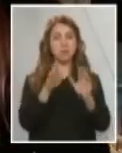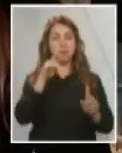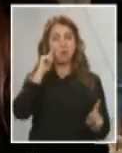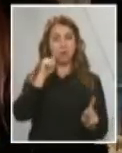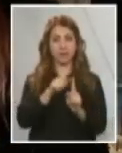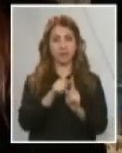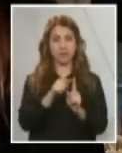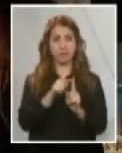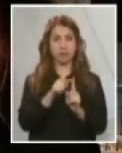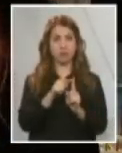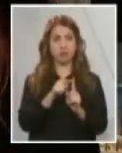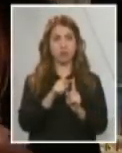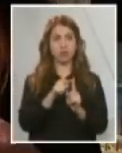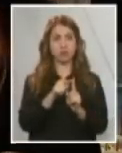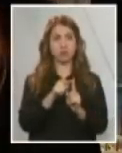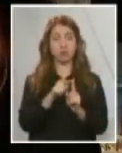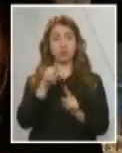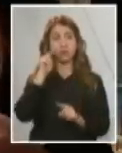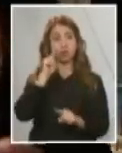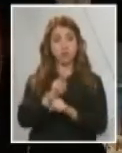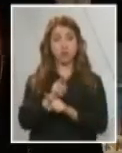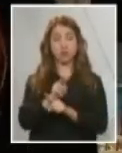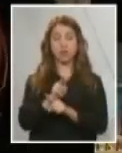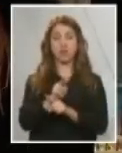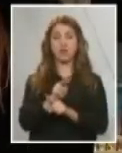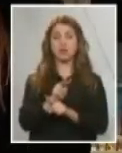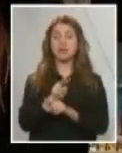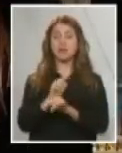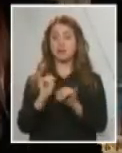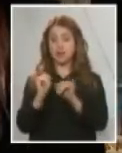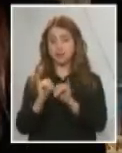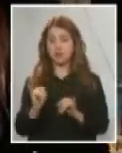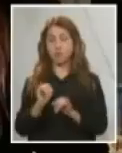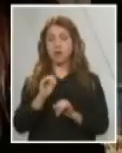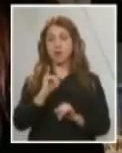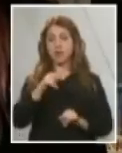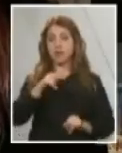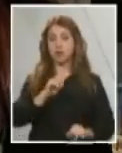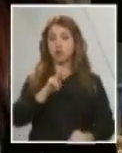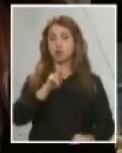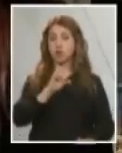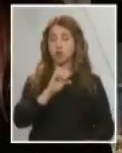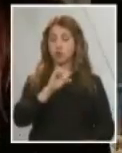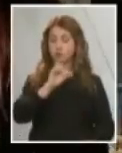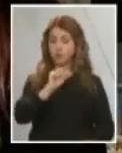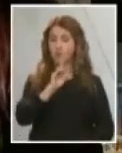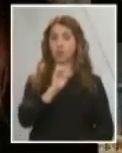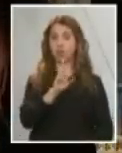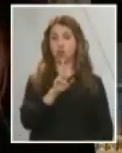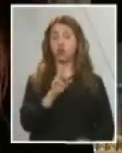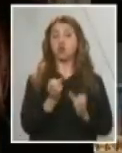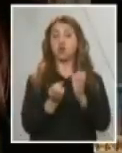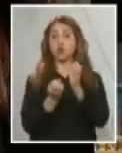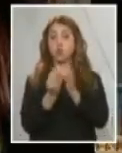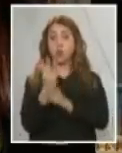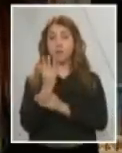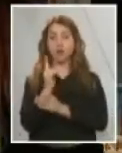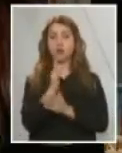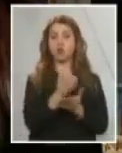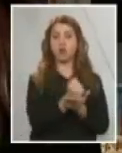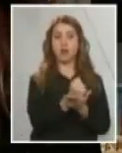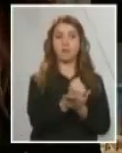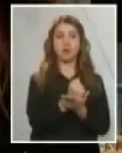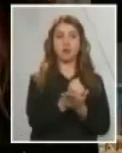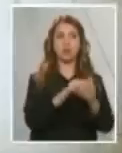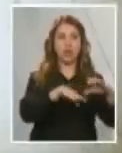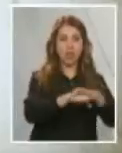fin. Sin embargo, encuentro que esto, al ser de esta manera innovador, logra mayores prensiones que nosotros no lográbamos con